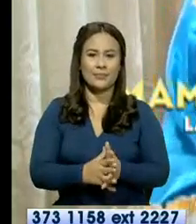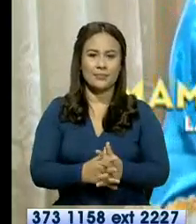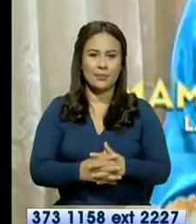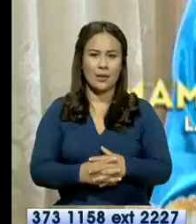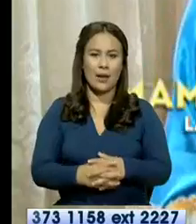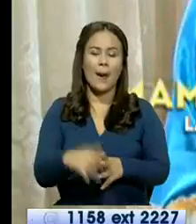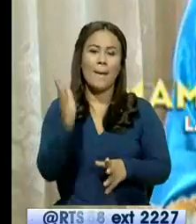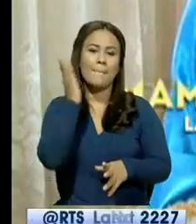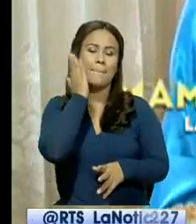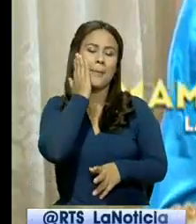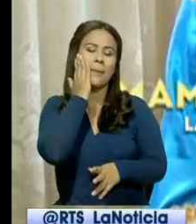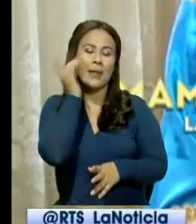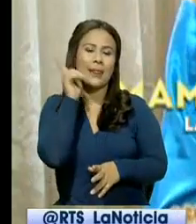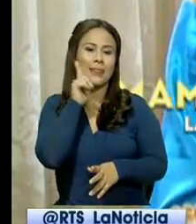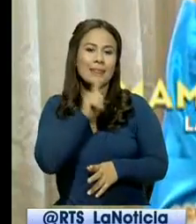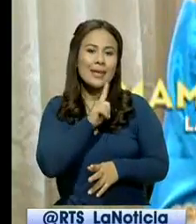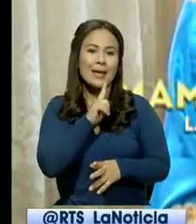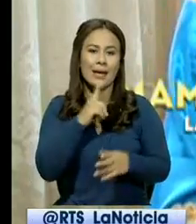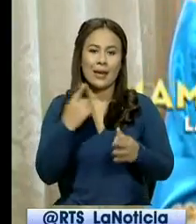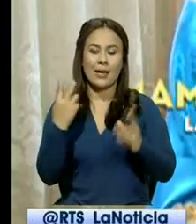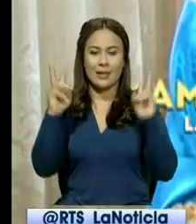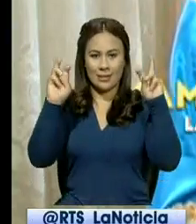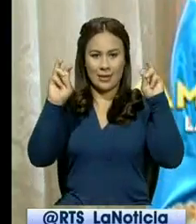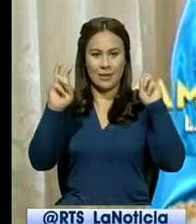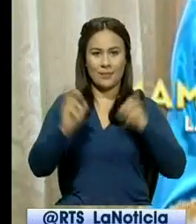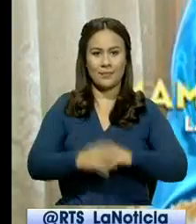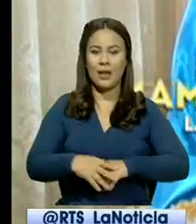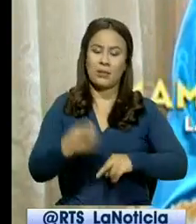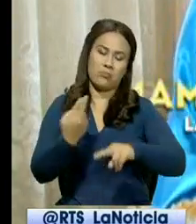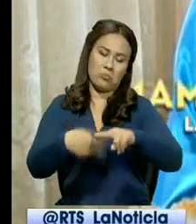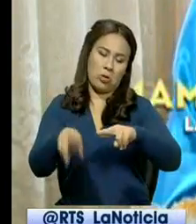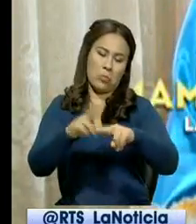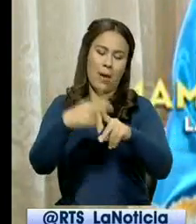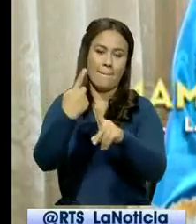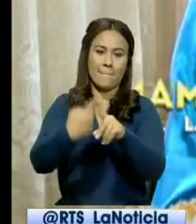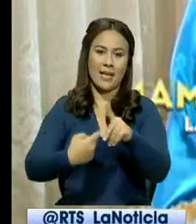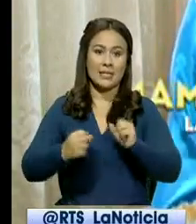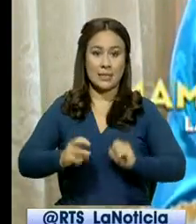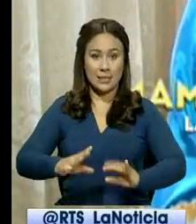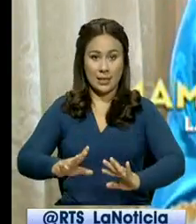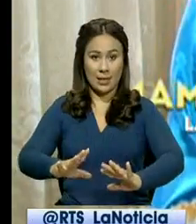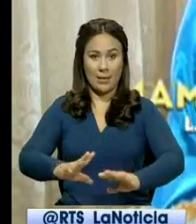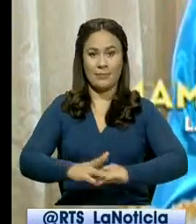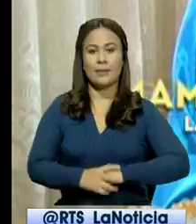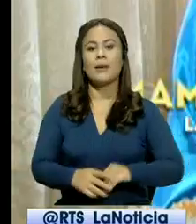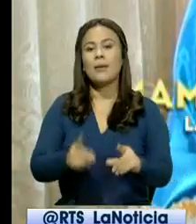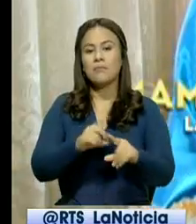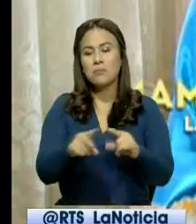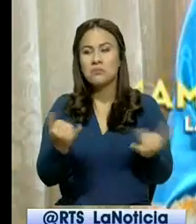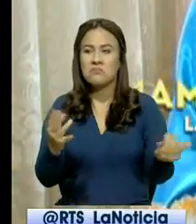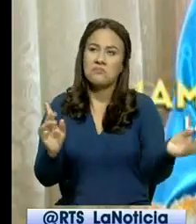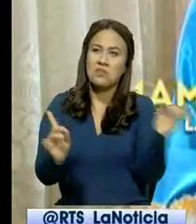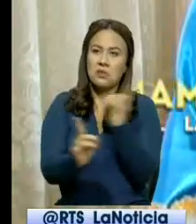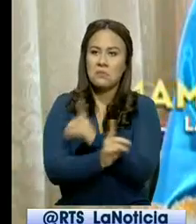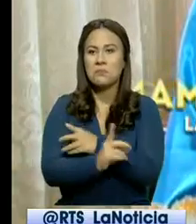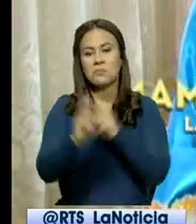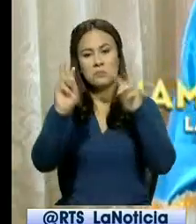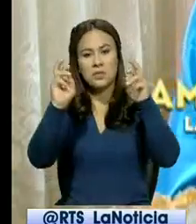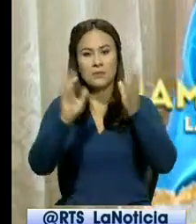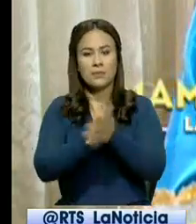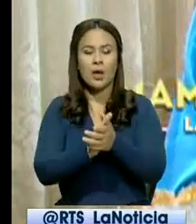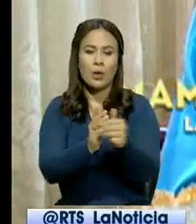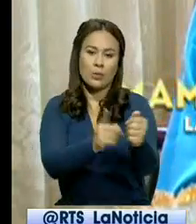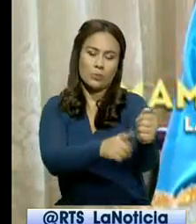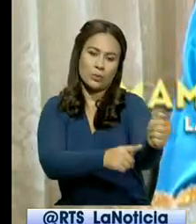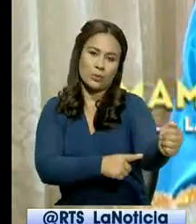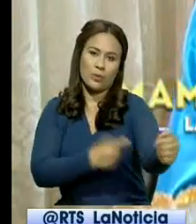de la fiesta de la Mamá Negra que se celebra normalmente en el mes de septiembre y que tiene relación con una